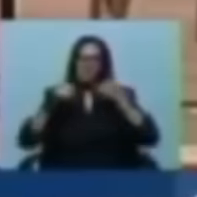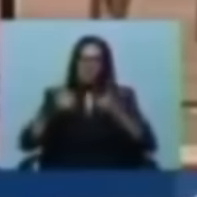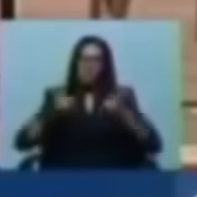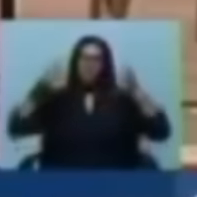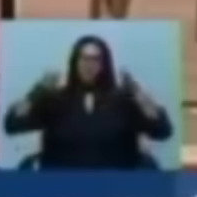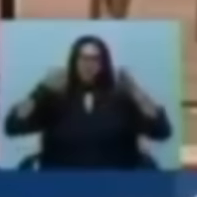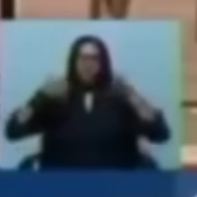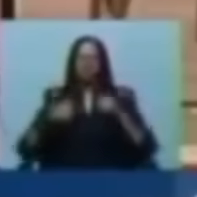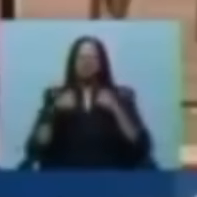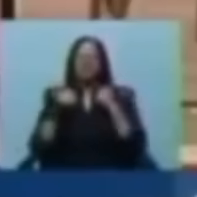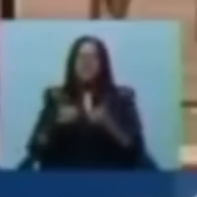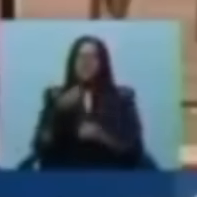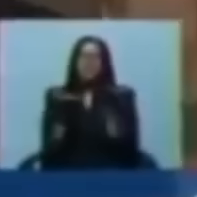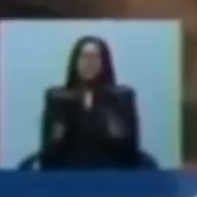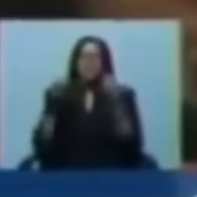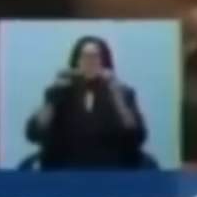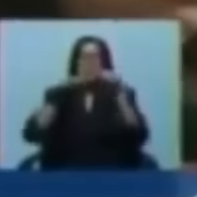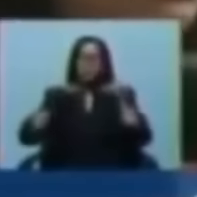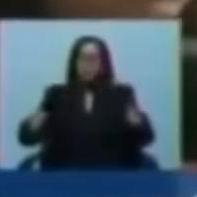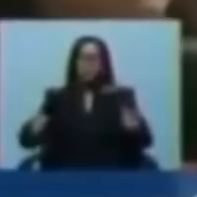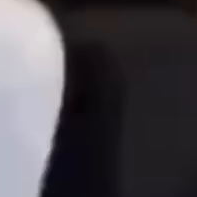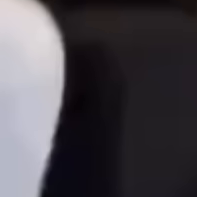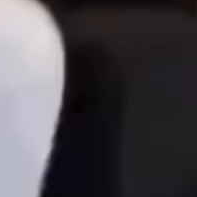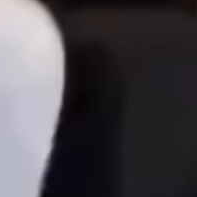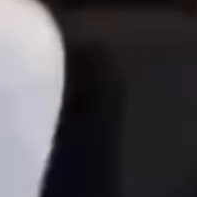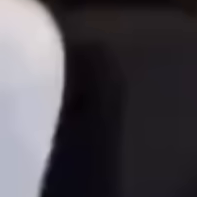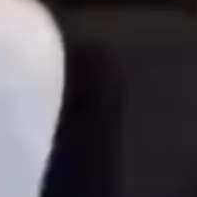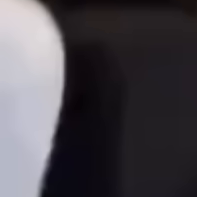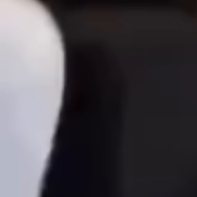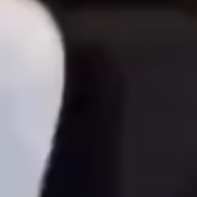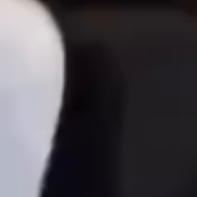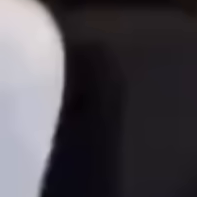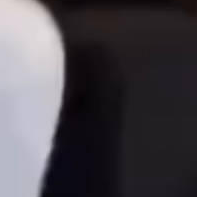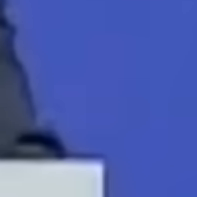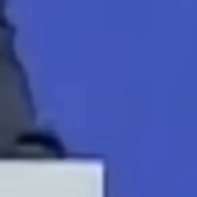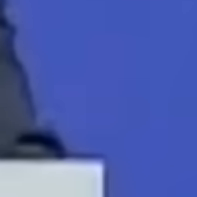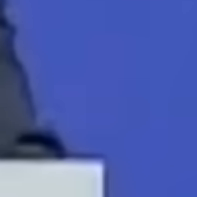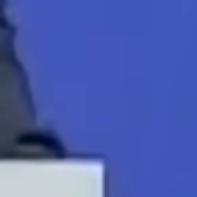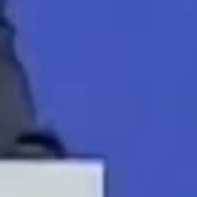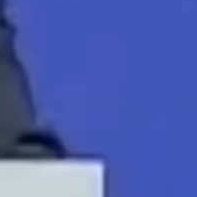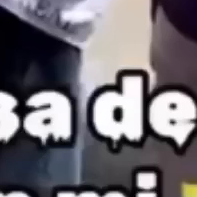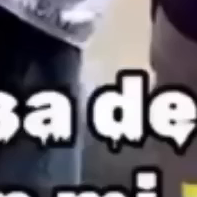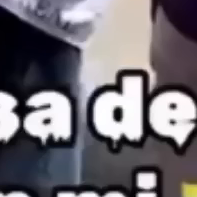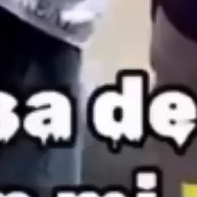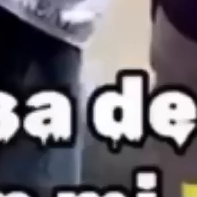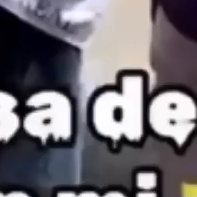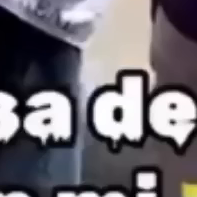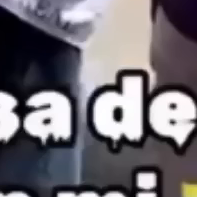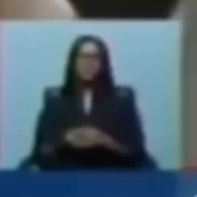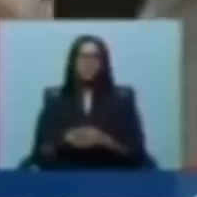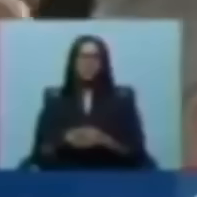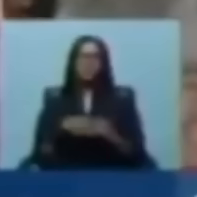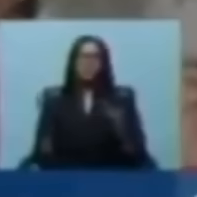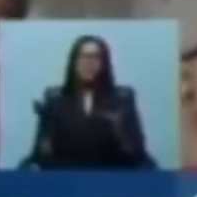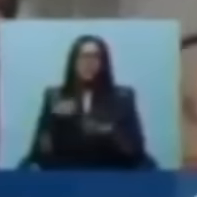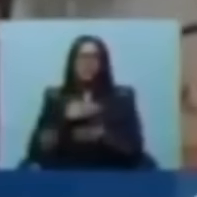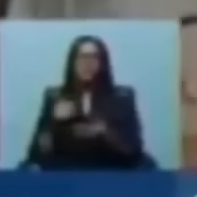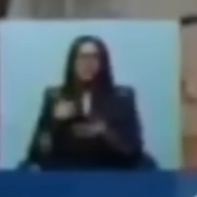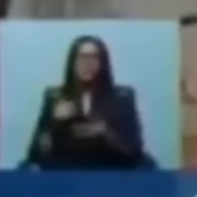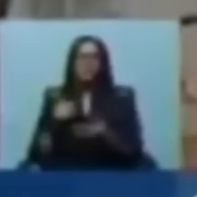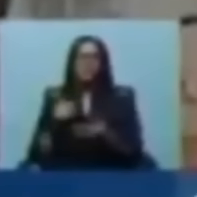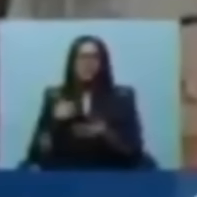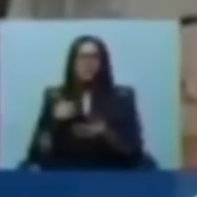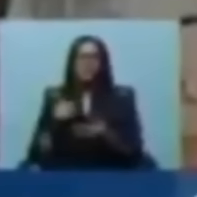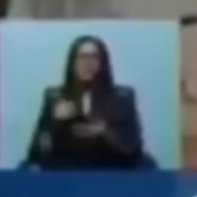que se pone cuesta arriba por cierto y eso Si no si vas solo vas a poder hacerlo pero si vas en familia no puedes hacerlo Okay ahora